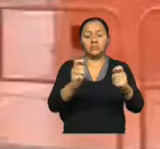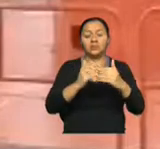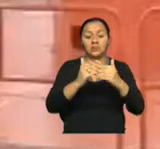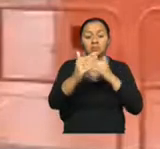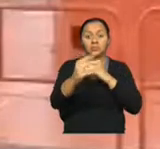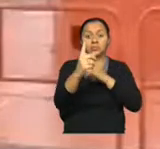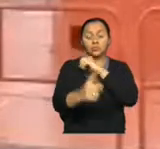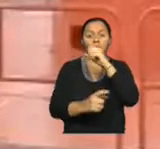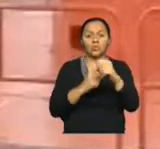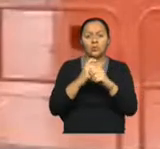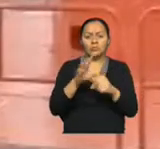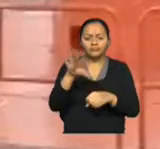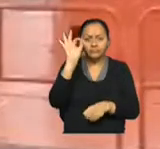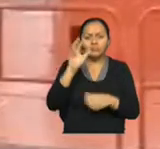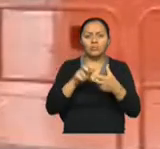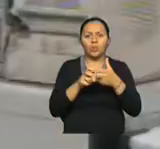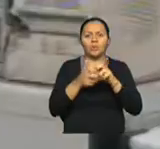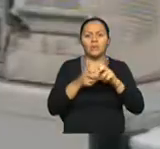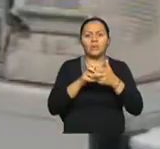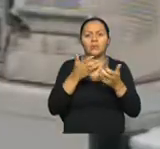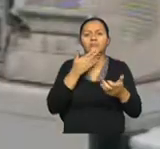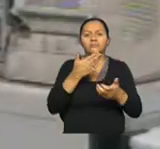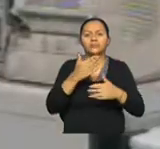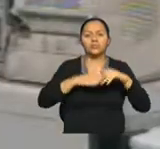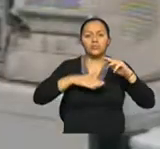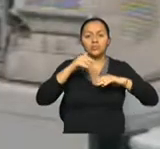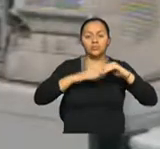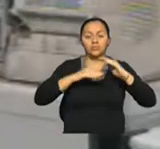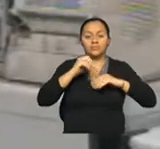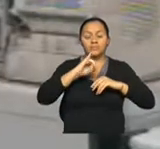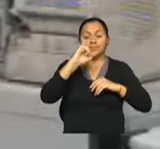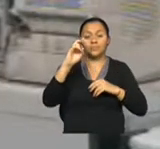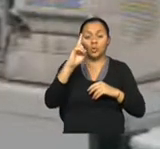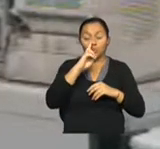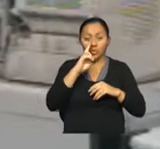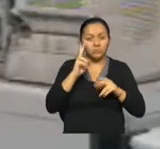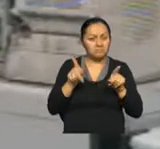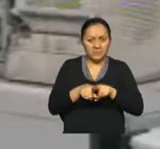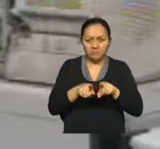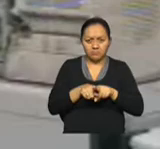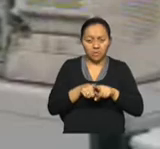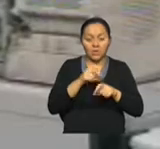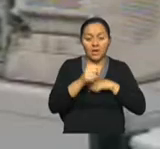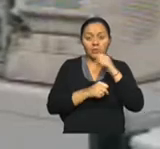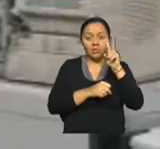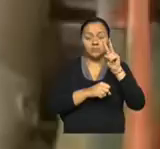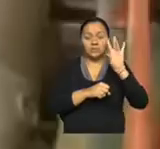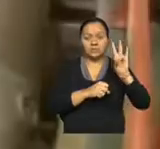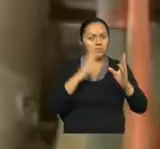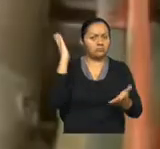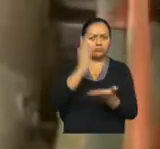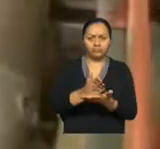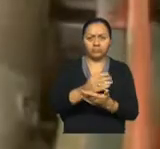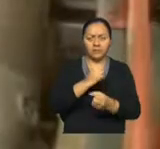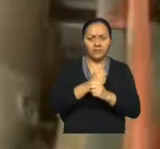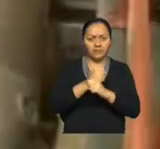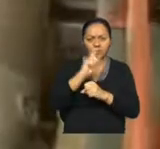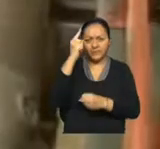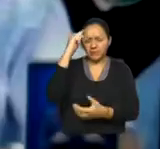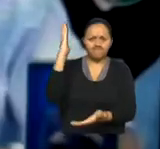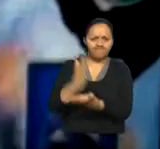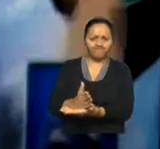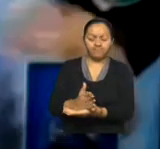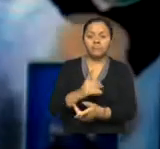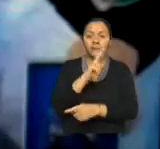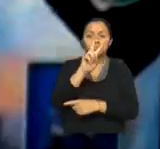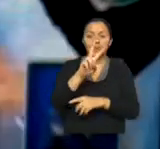se detectaron problemas estructurales en la construcción. En junio de ese año, se paralizan sus operaciones. El 26